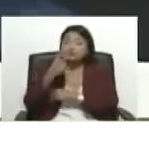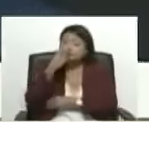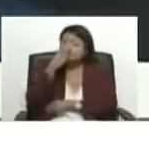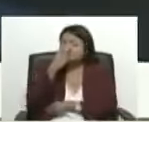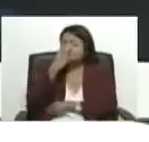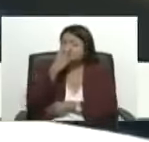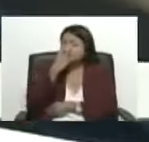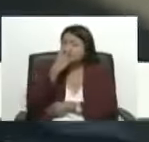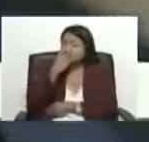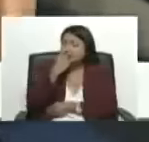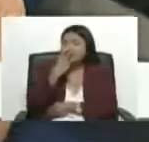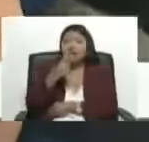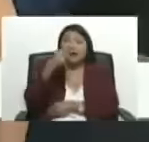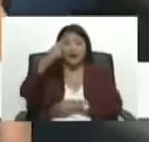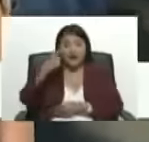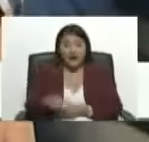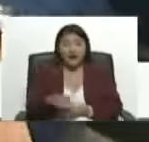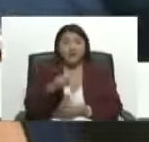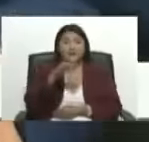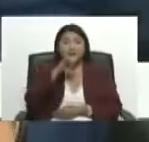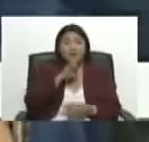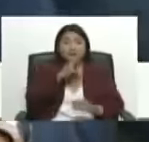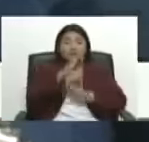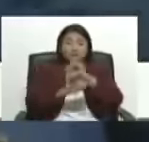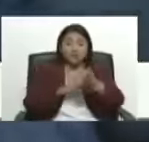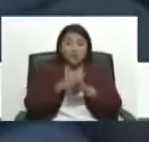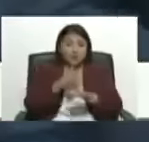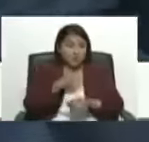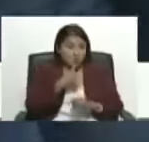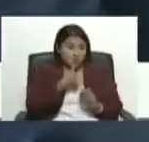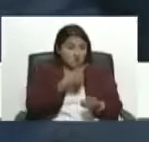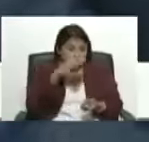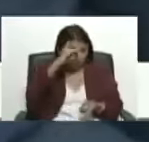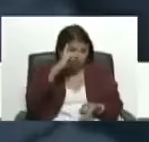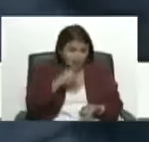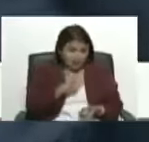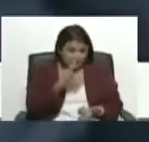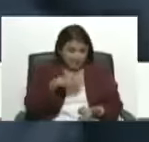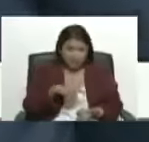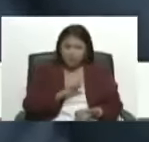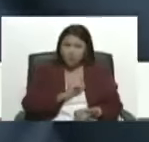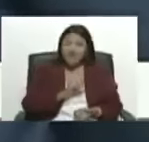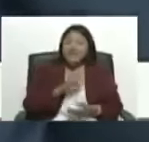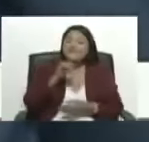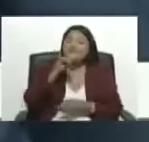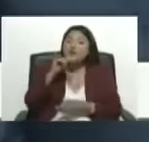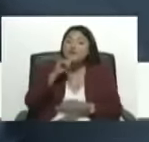según informes internacionales. No lo digo yo, informes internacionales.